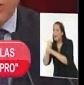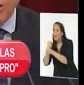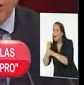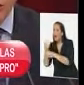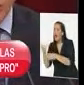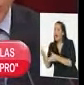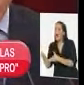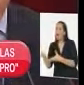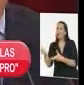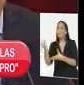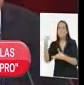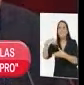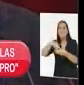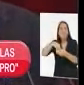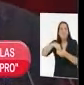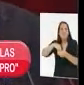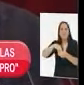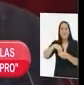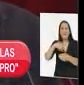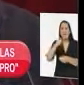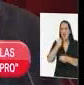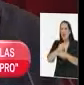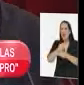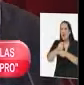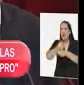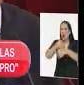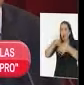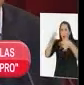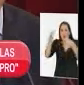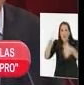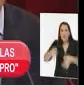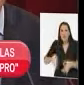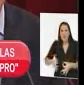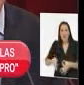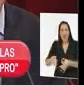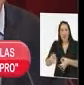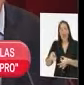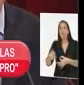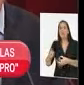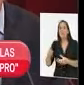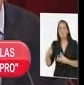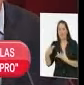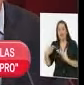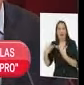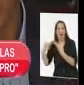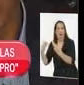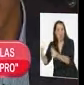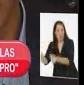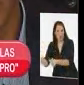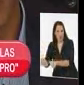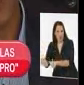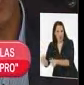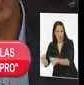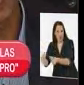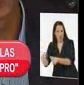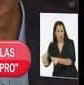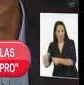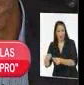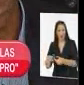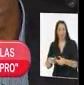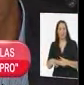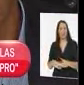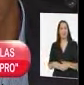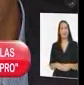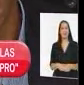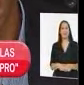estrategia del gobierno, que es la confrontación para polarizar, sigo pensando que esto que puede ser bueno para ellos en